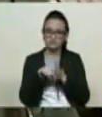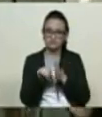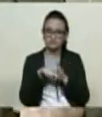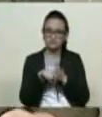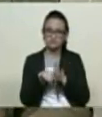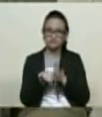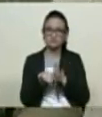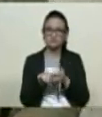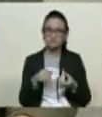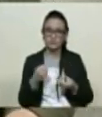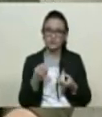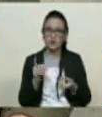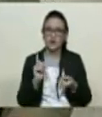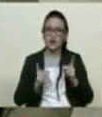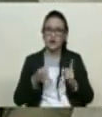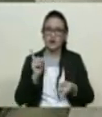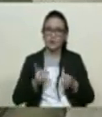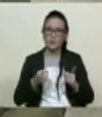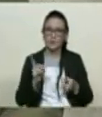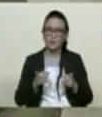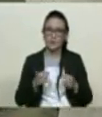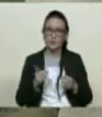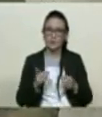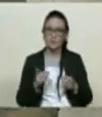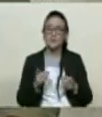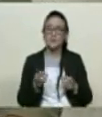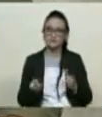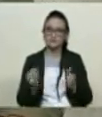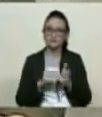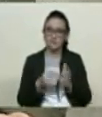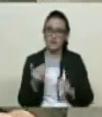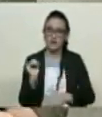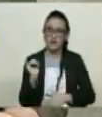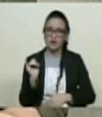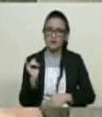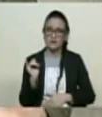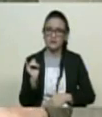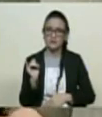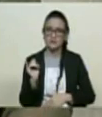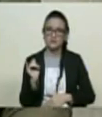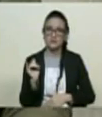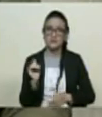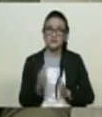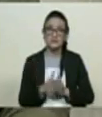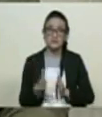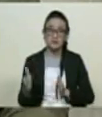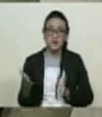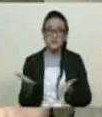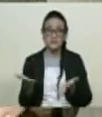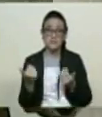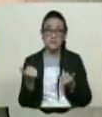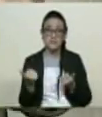se ratifican algunas de las que ya estaban incorporadas y además